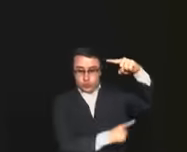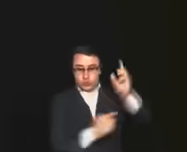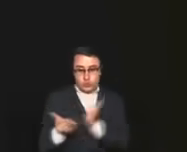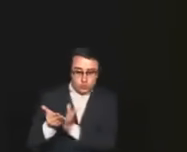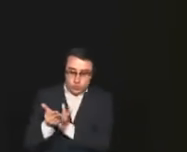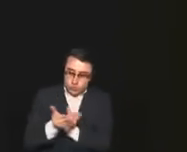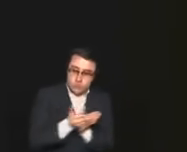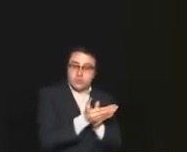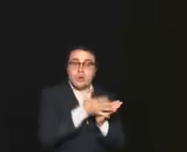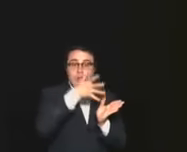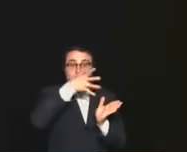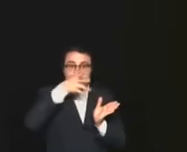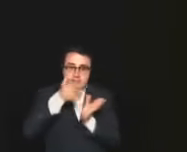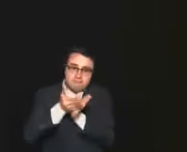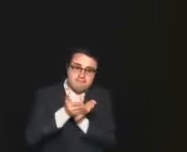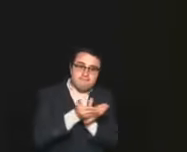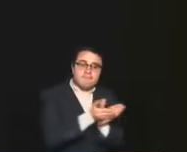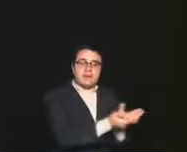China.